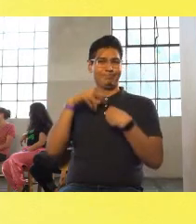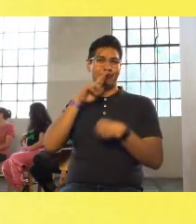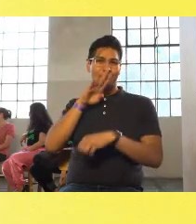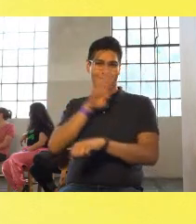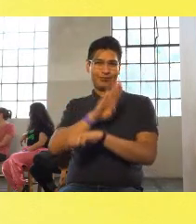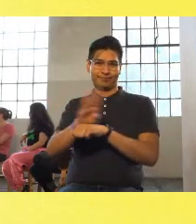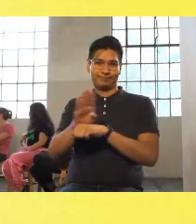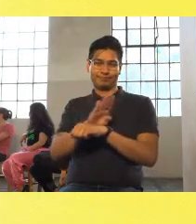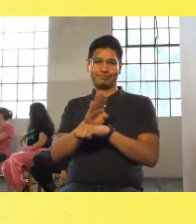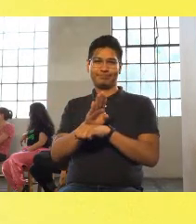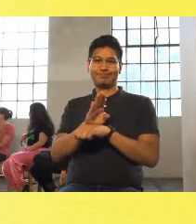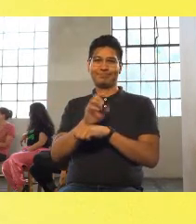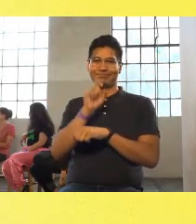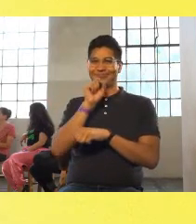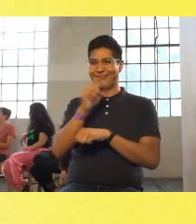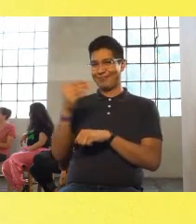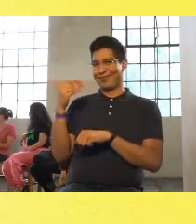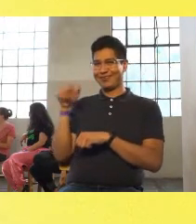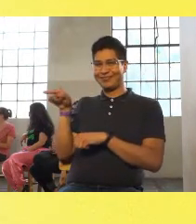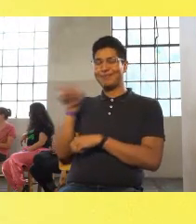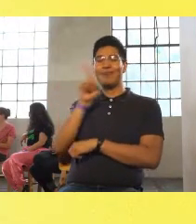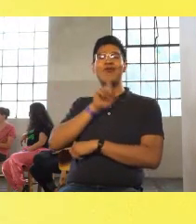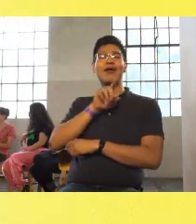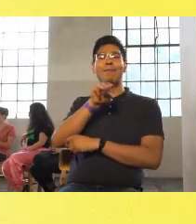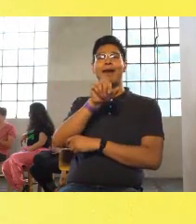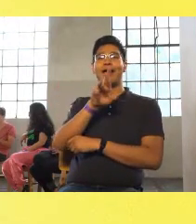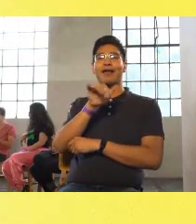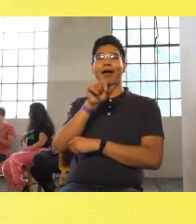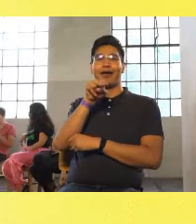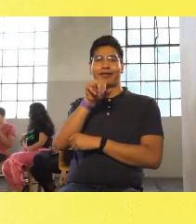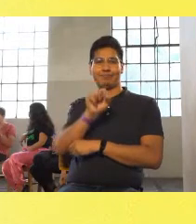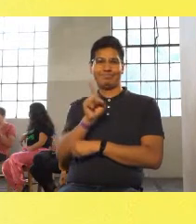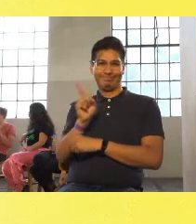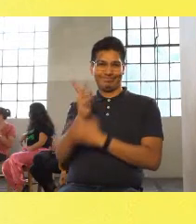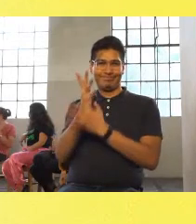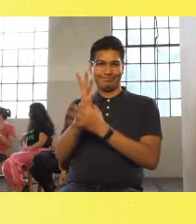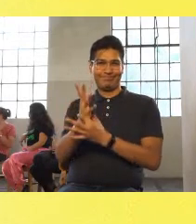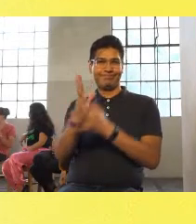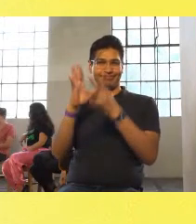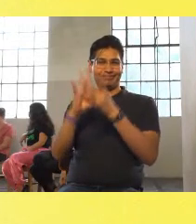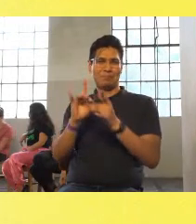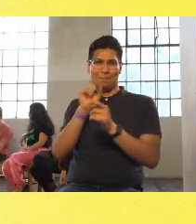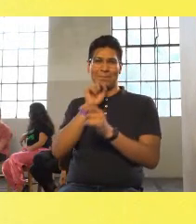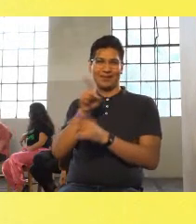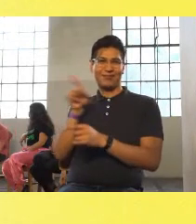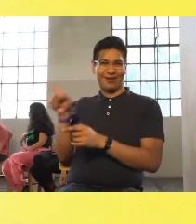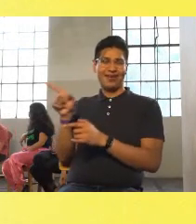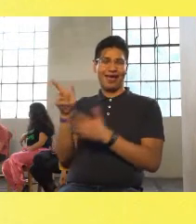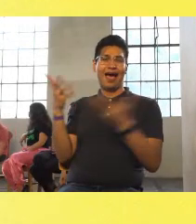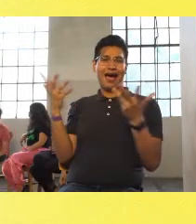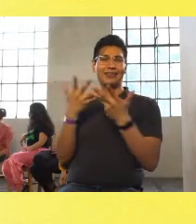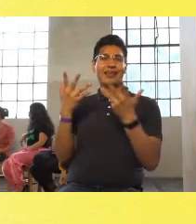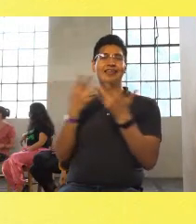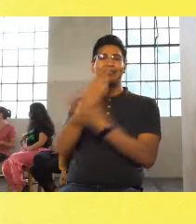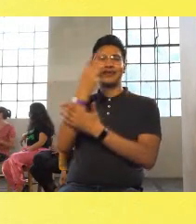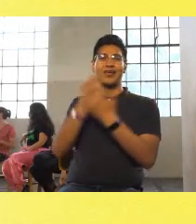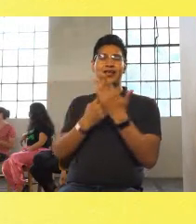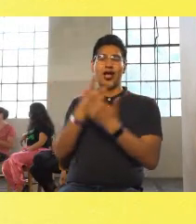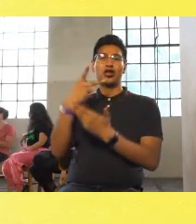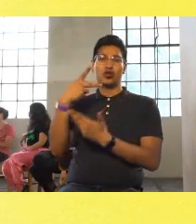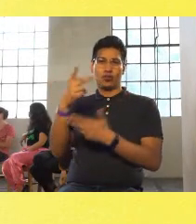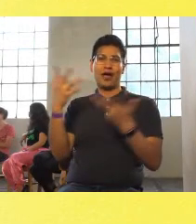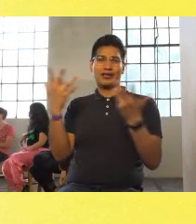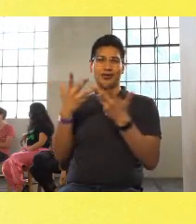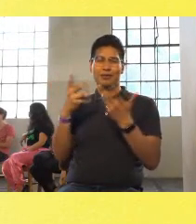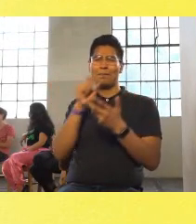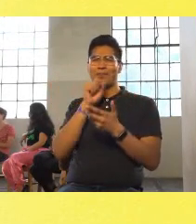de Isla Urbana, pues que sea de la voz de Mariana. Ella también está en Design Your Action, que trabajan con mujeres